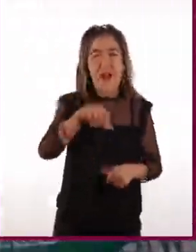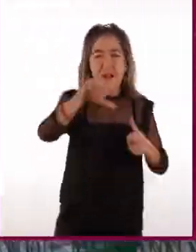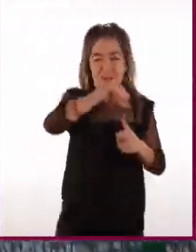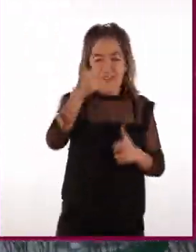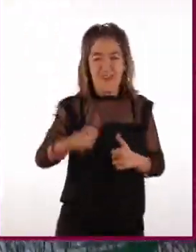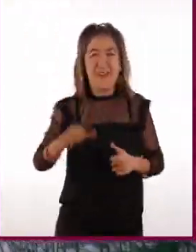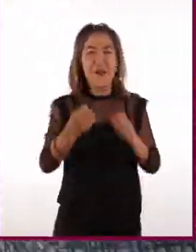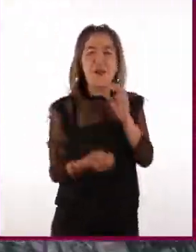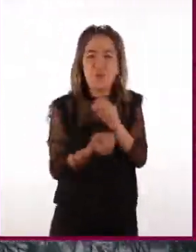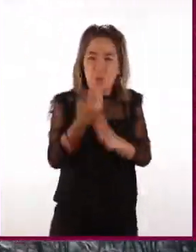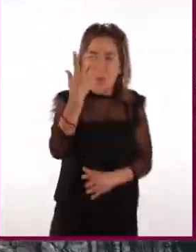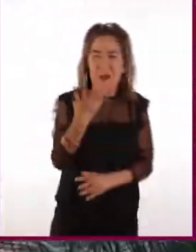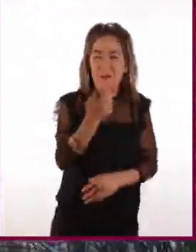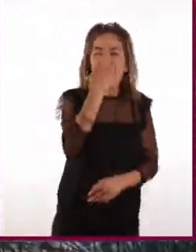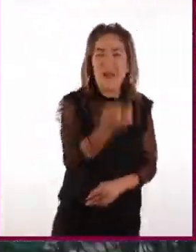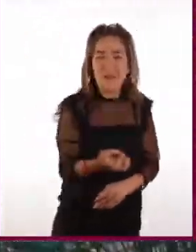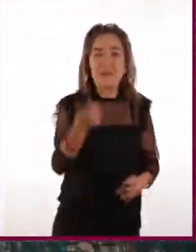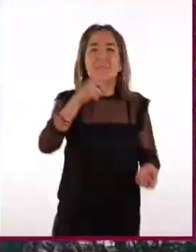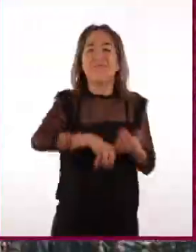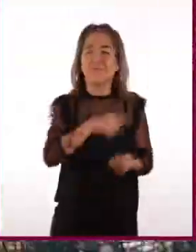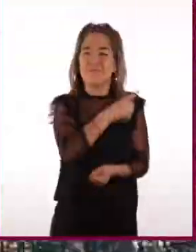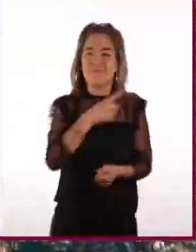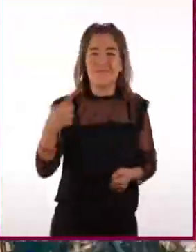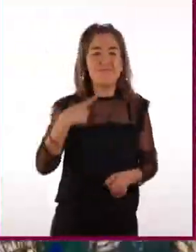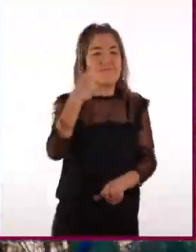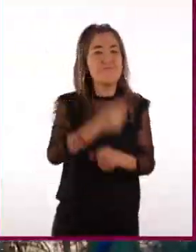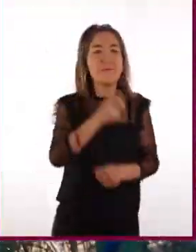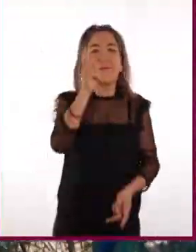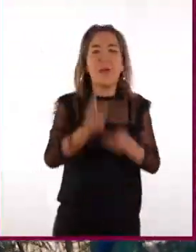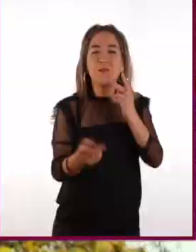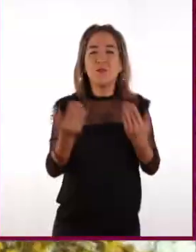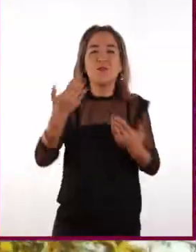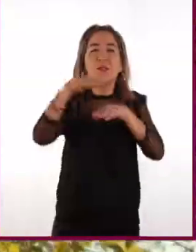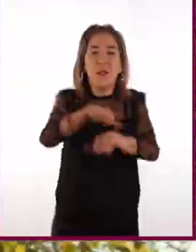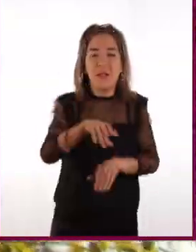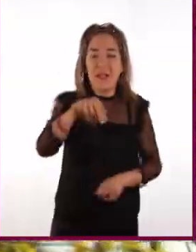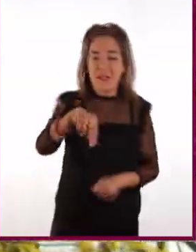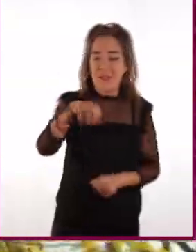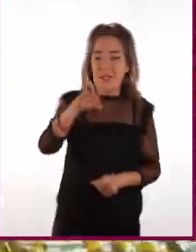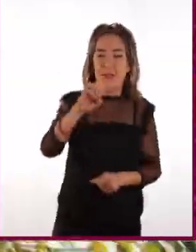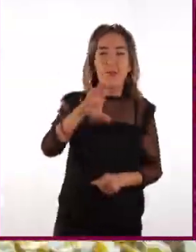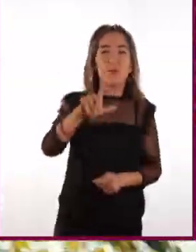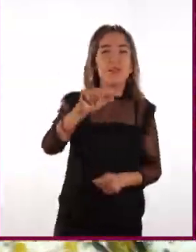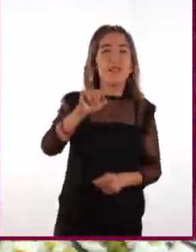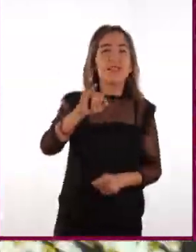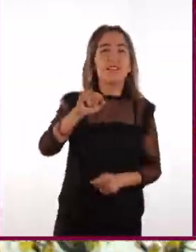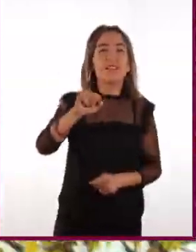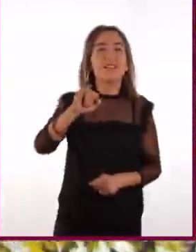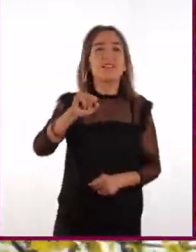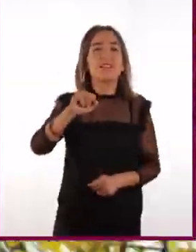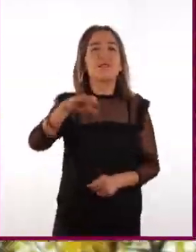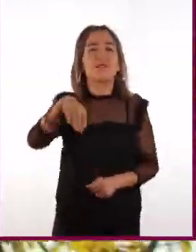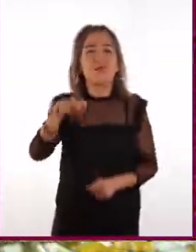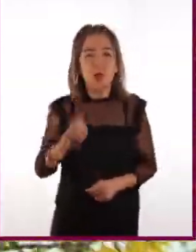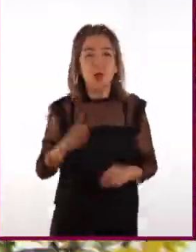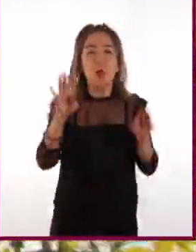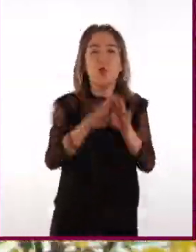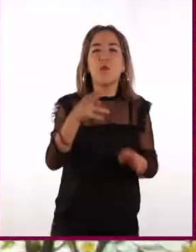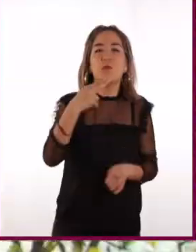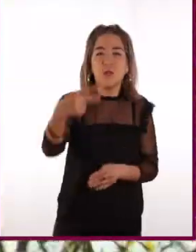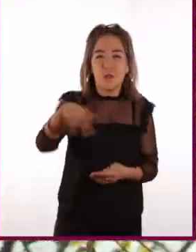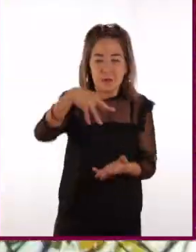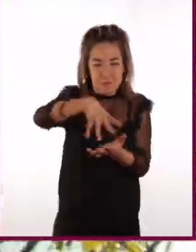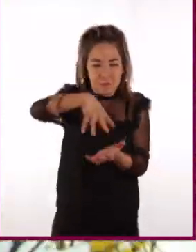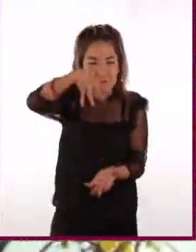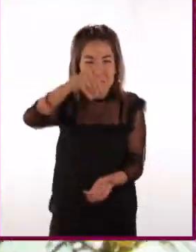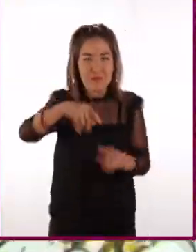hablar del Art Nouveau tendríamos que hablar previamente del neoclasicismo y del uso de